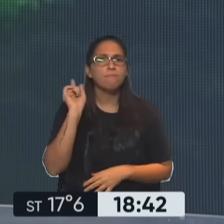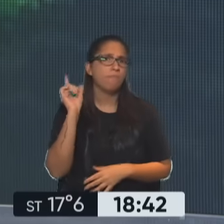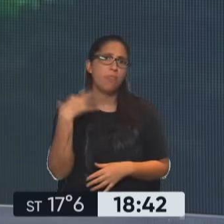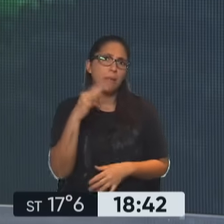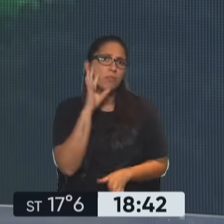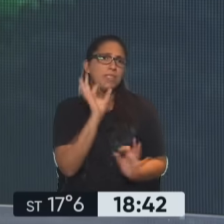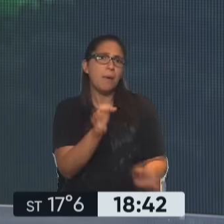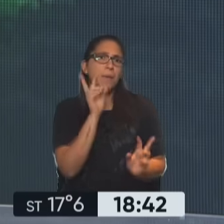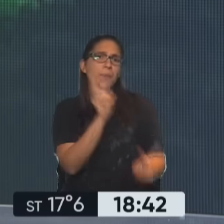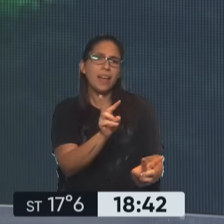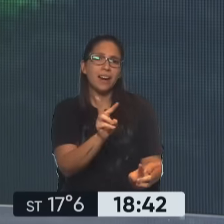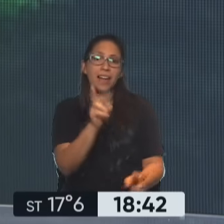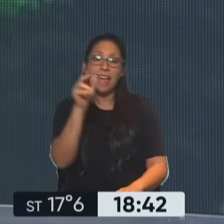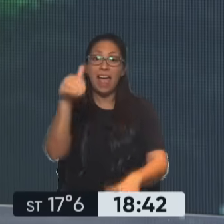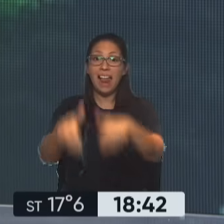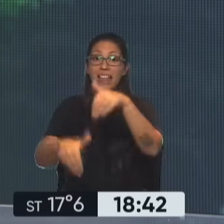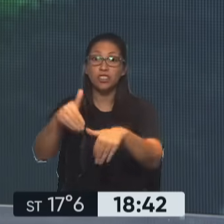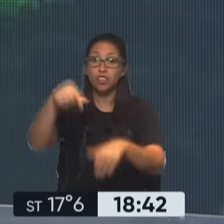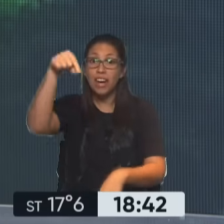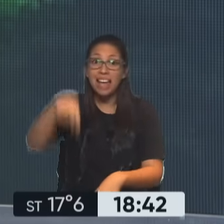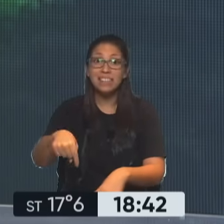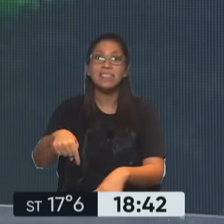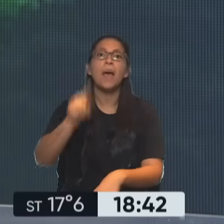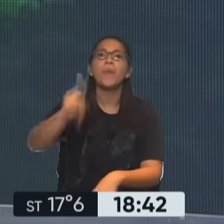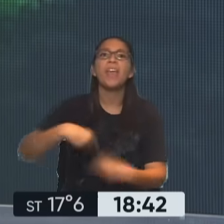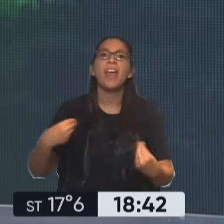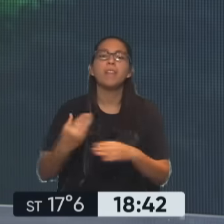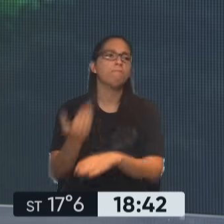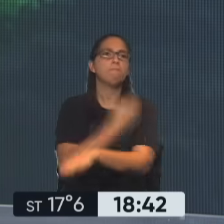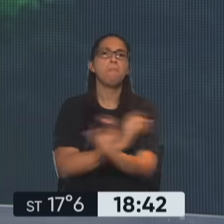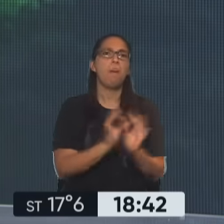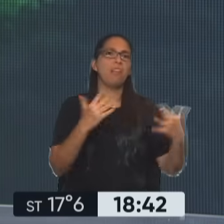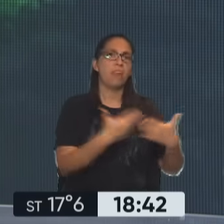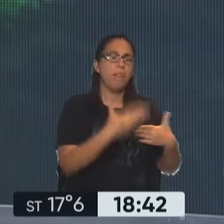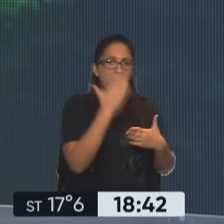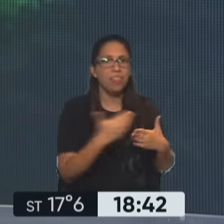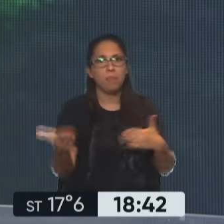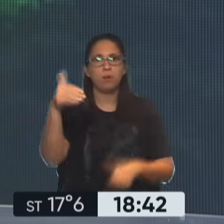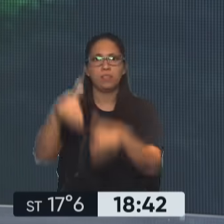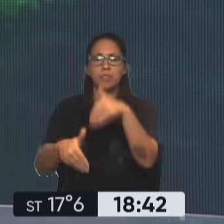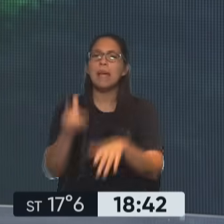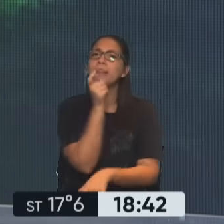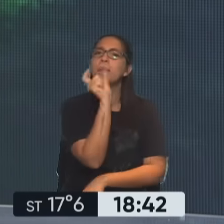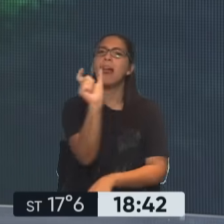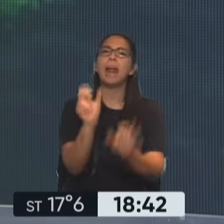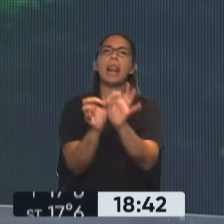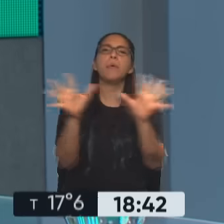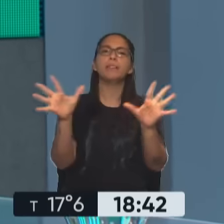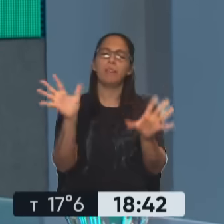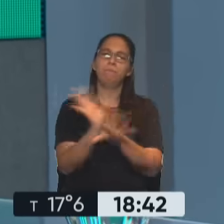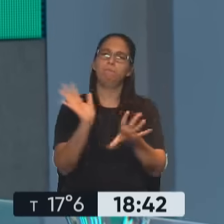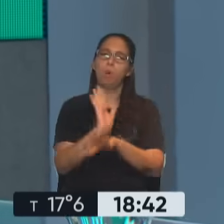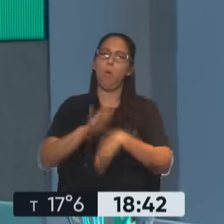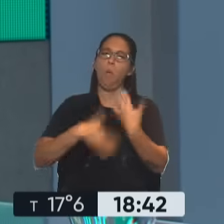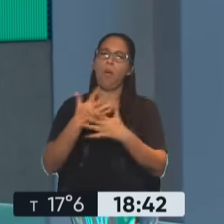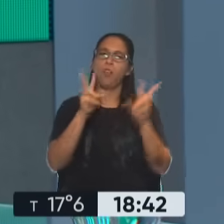desconocer es que esta es una elección post-pandémica. Claro, sí, tal cual. Yo estoy de acuerdo con eso. ¿No? Además, la palabra libertad hace un juego total